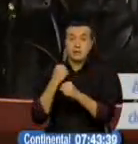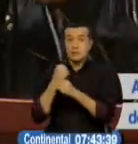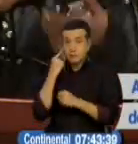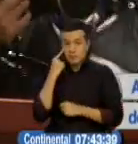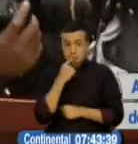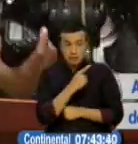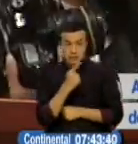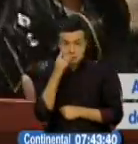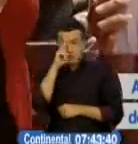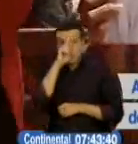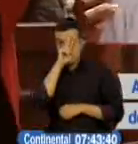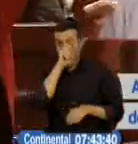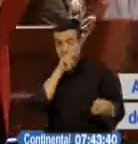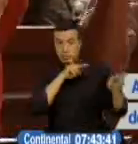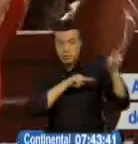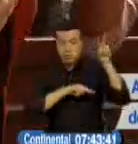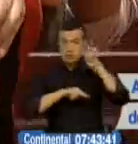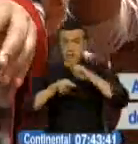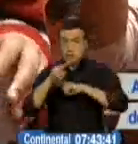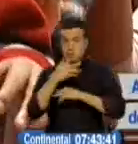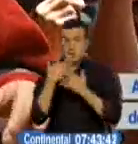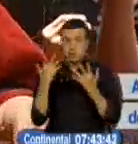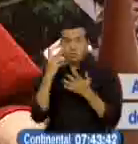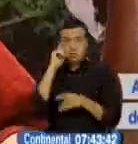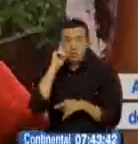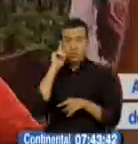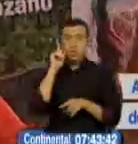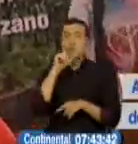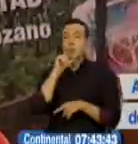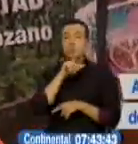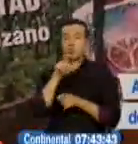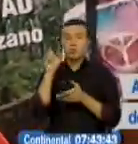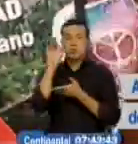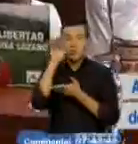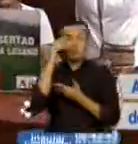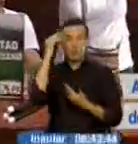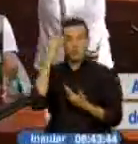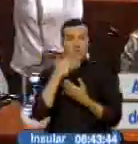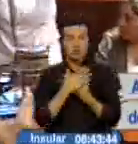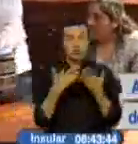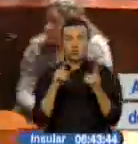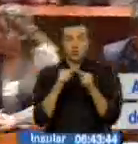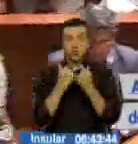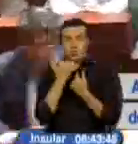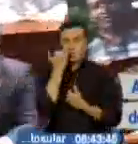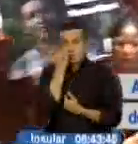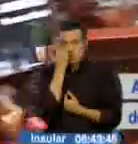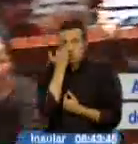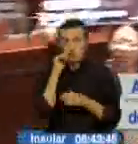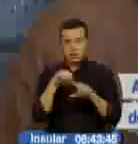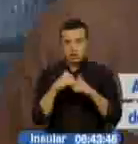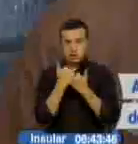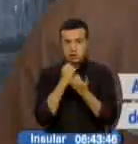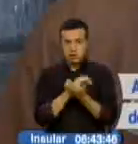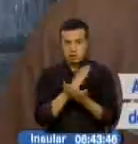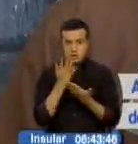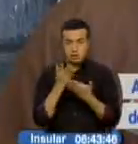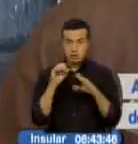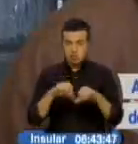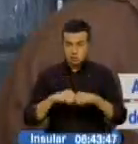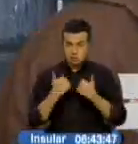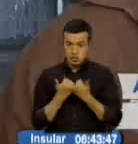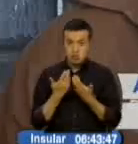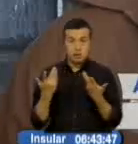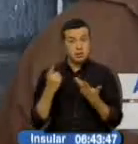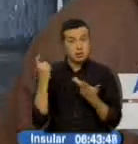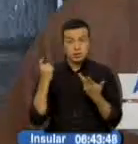haga esa revisión. Criterio que no es compartido por quienes representan políticamente al sector indígena en la Asamblea. La Asamblea